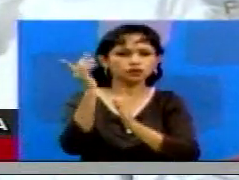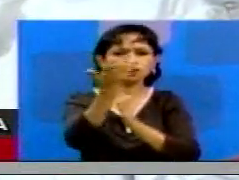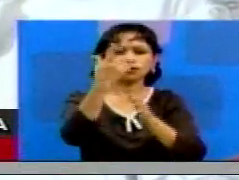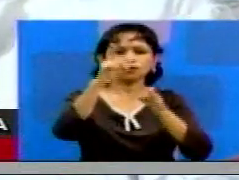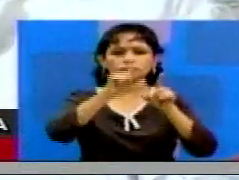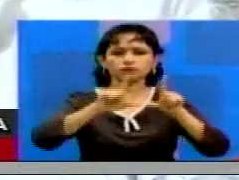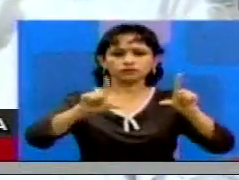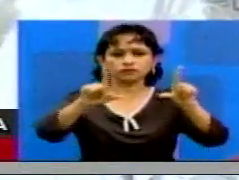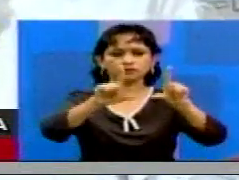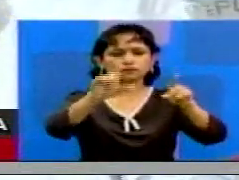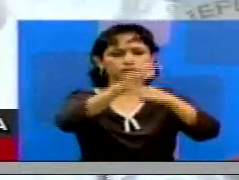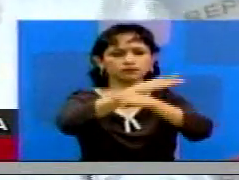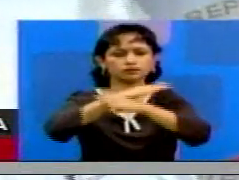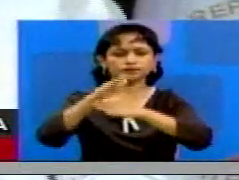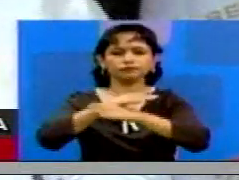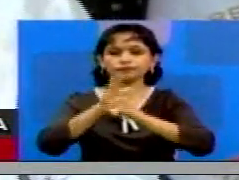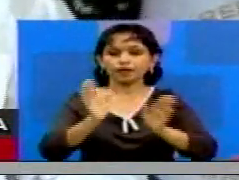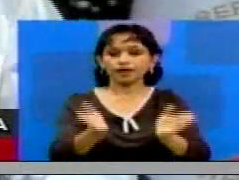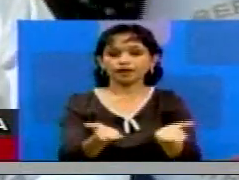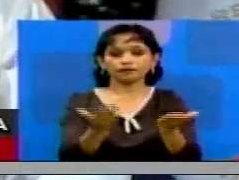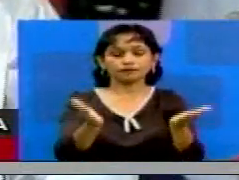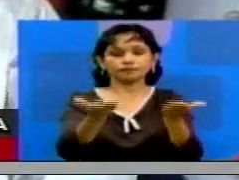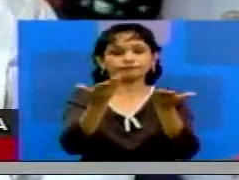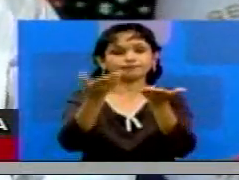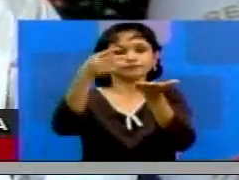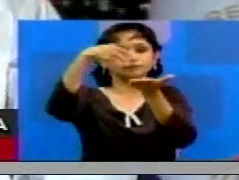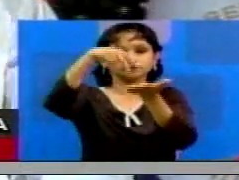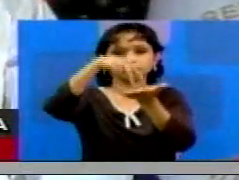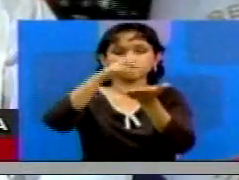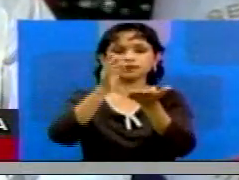campos para levantar la economía,